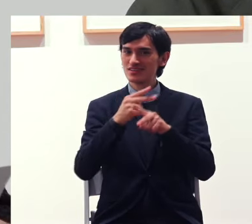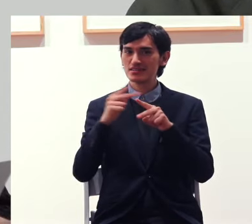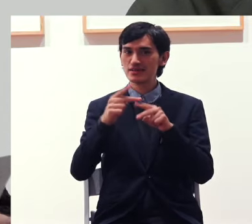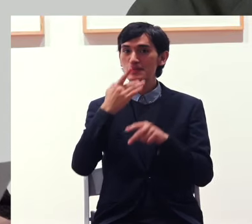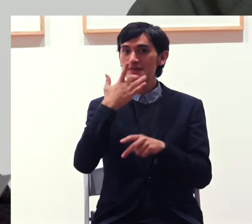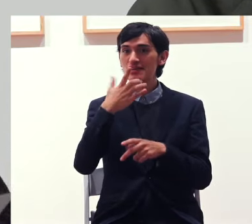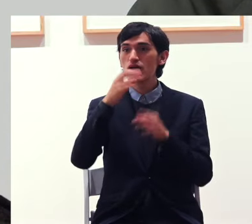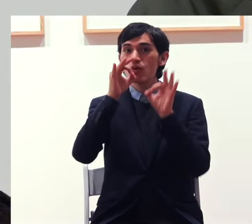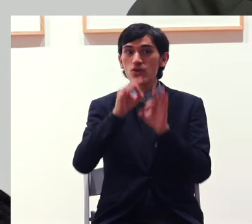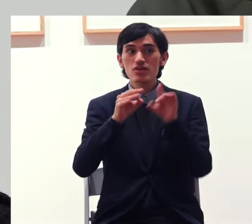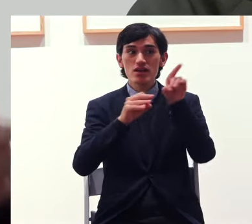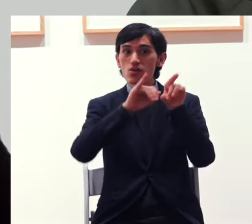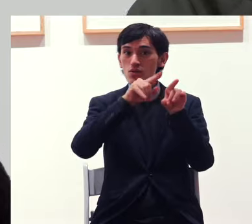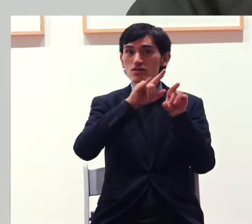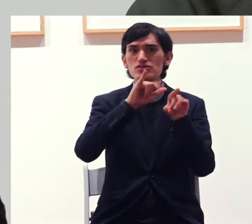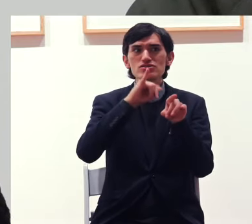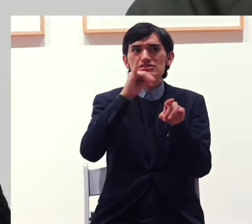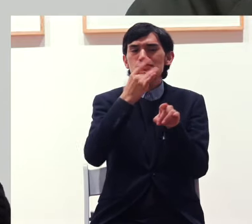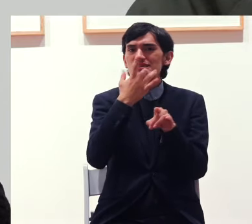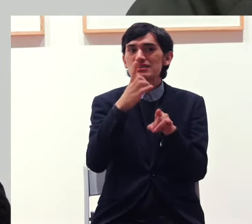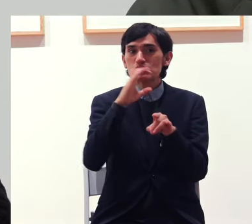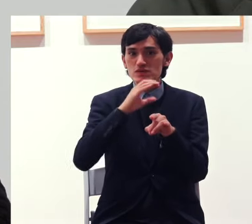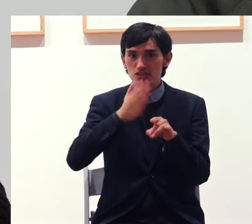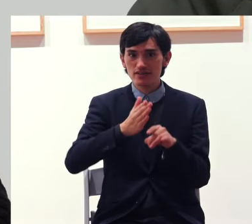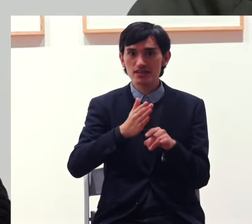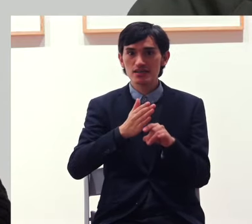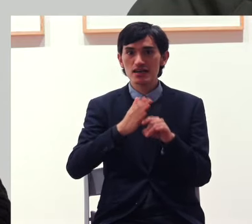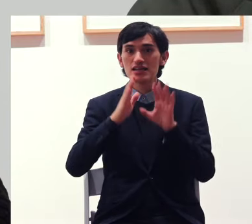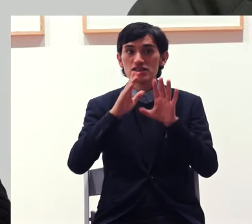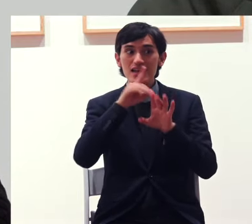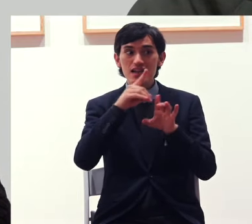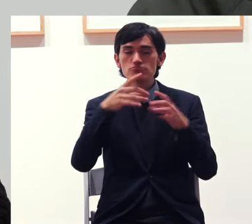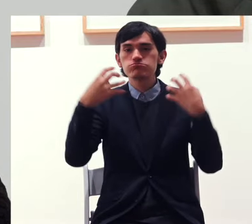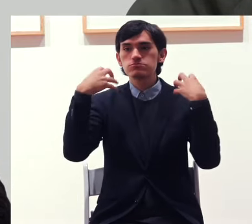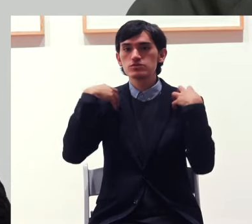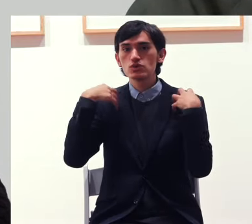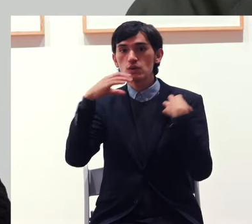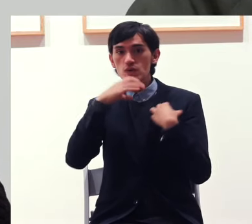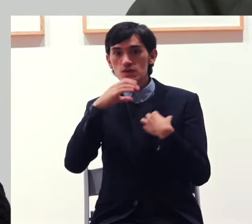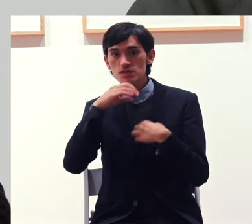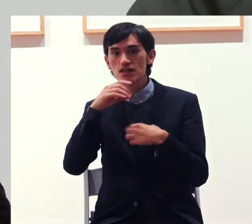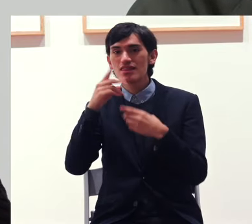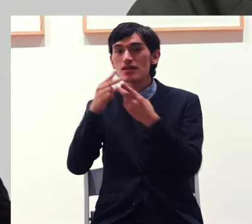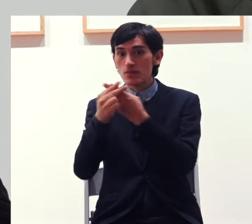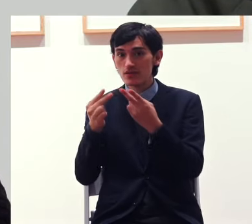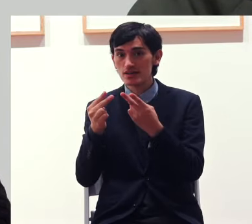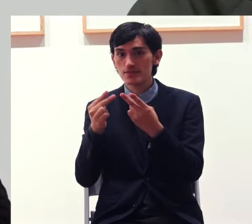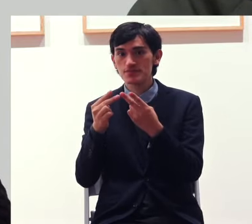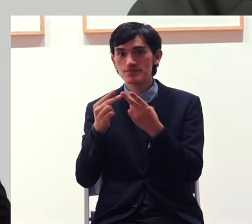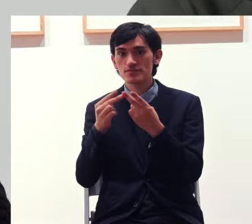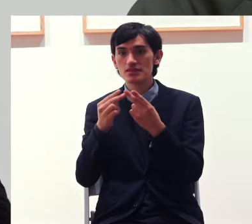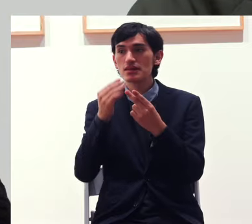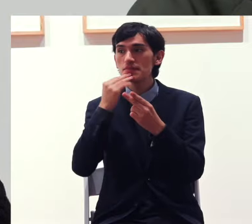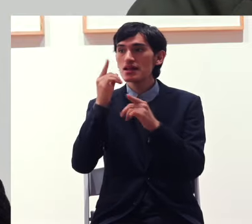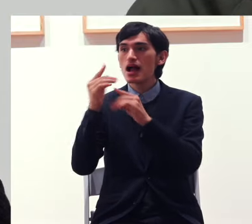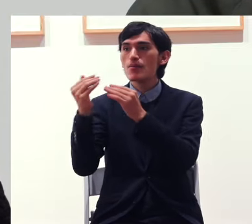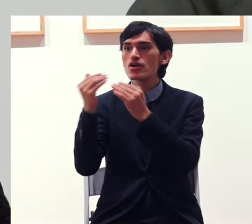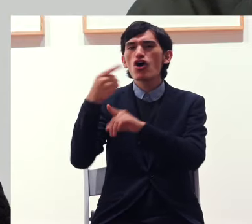no fue posible porque Julio Escabe en ese momento, no sé por qué no se dictó el curso, entonces tomó el curso de acuarela con Nemesio